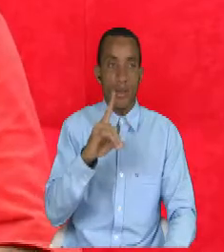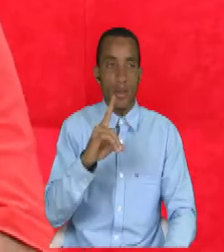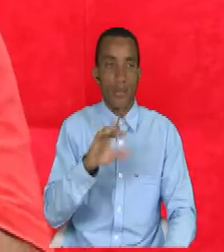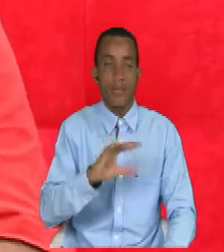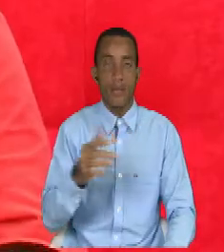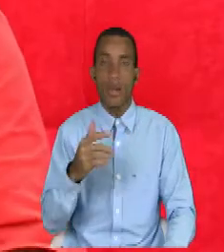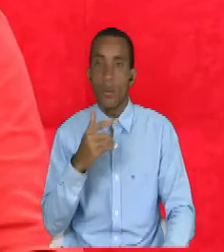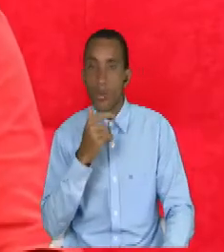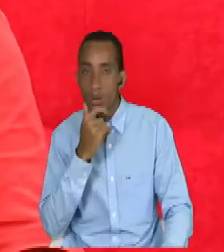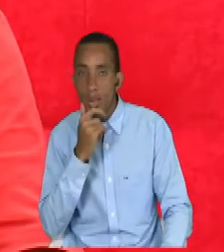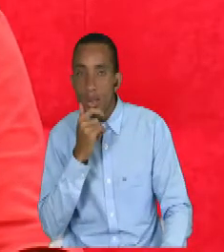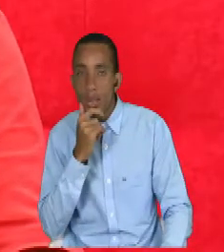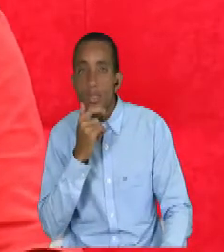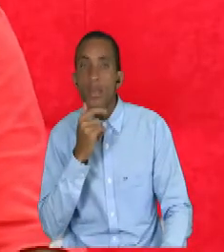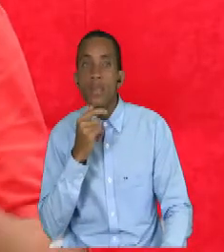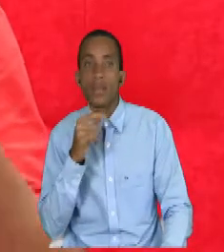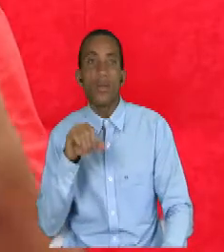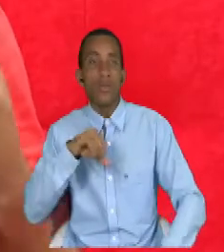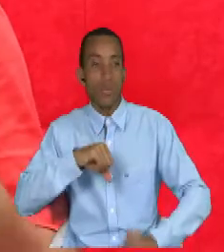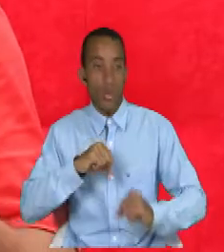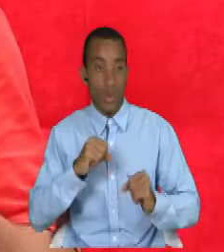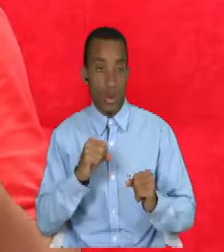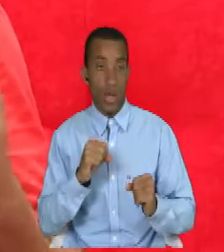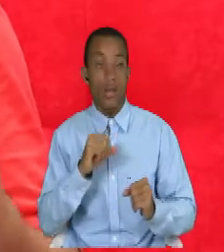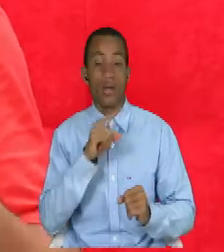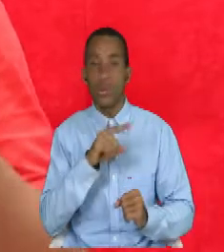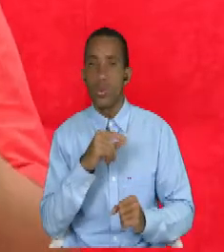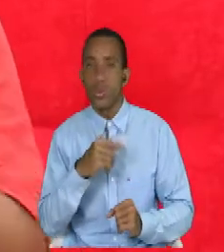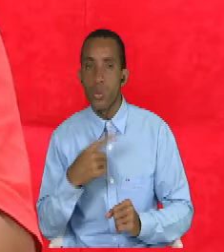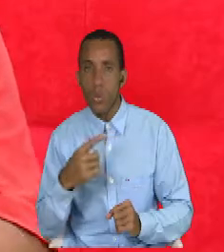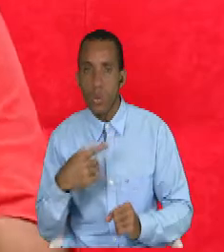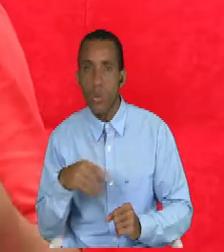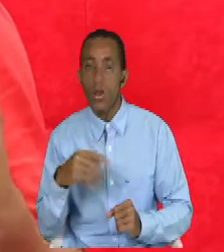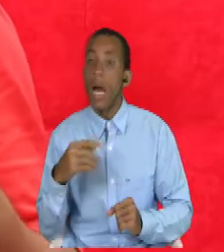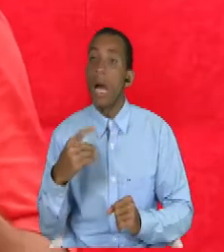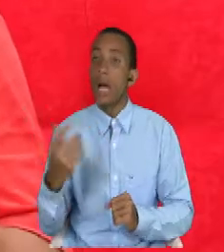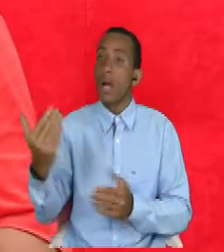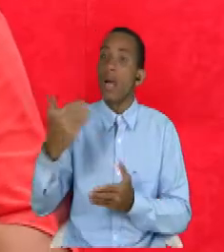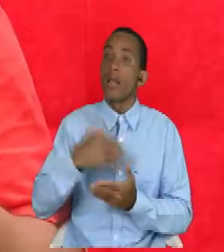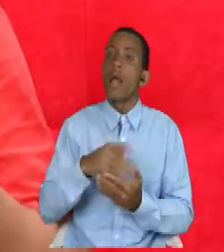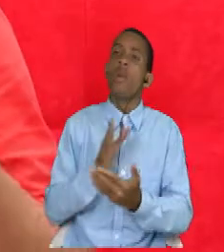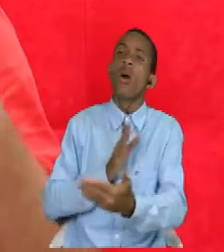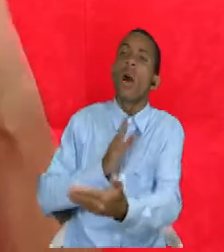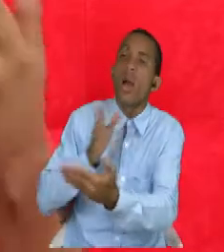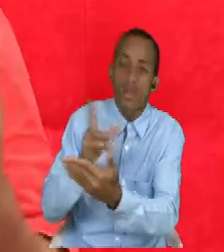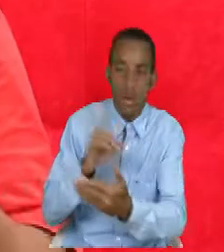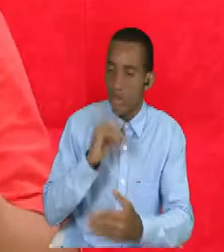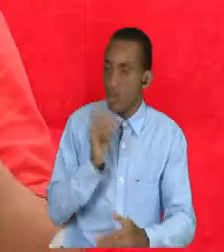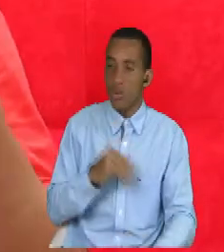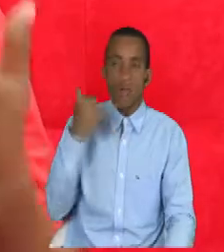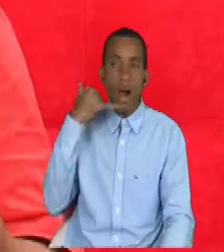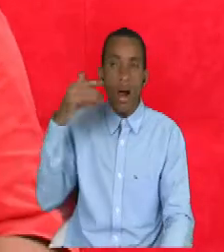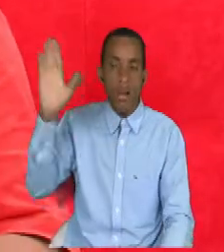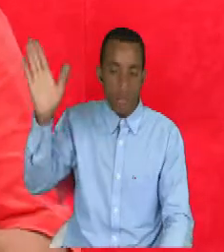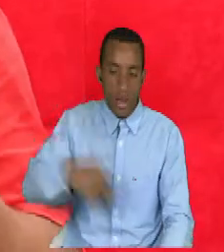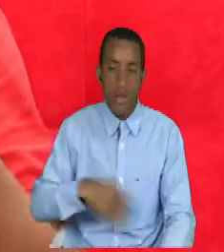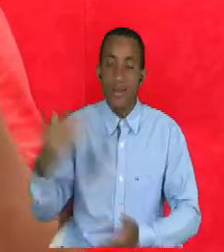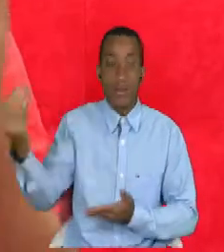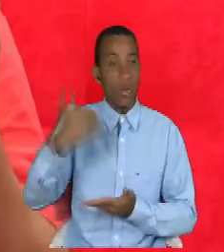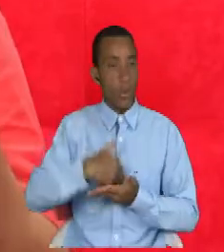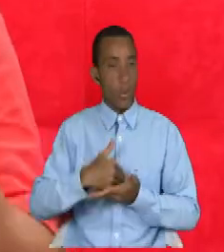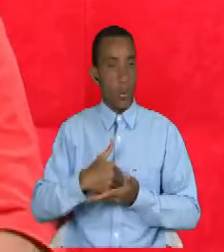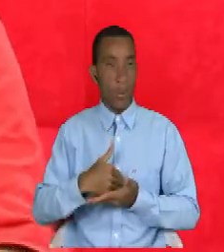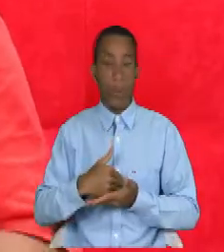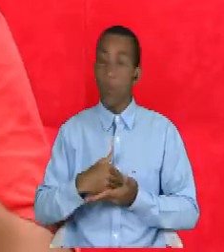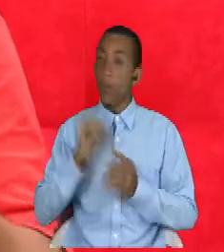domicilios que está muy fuerte en bogotá en ciudades intermedias como medellín y entonces vemos que la gente realmente está cambiando como consume como